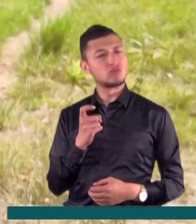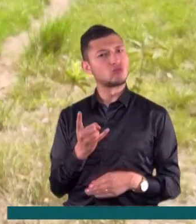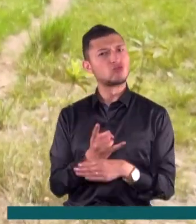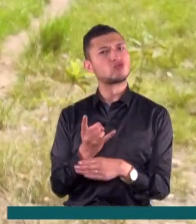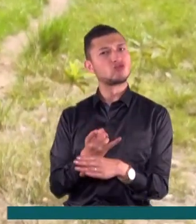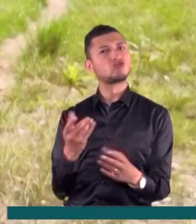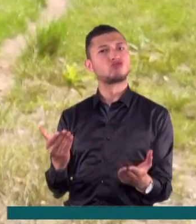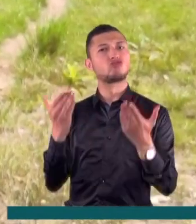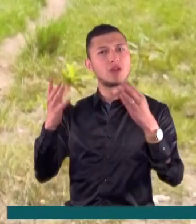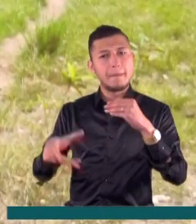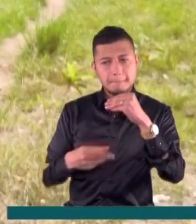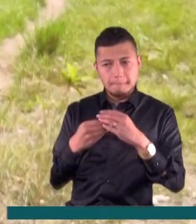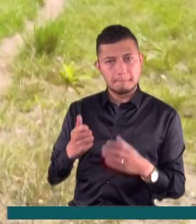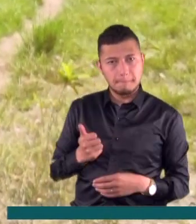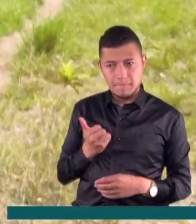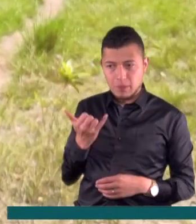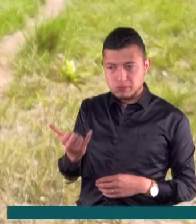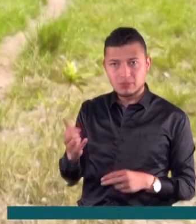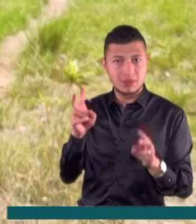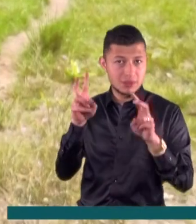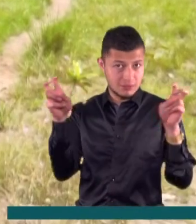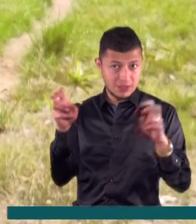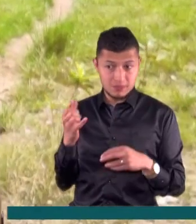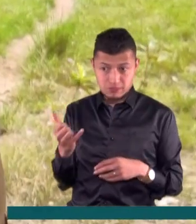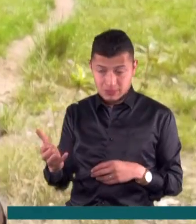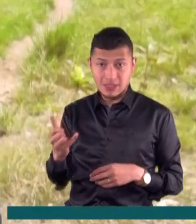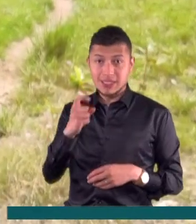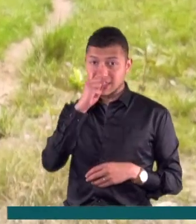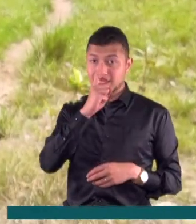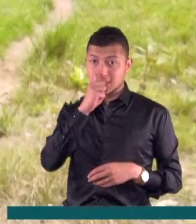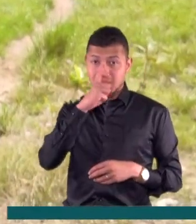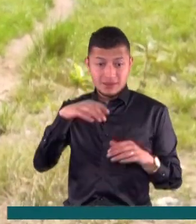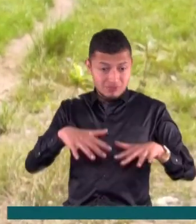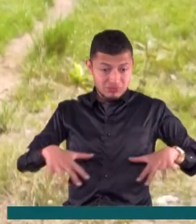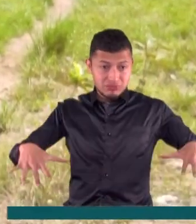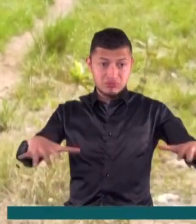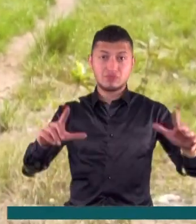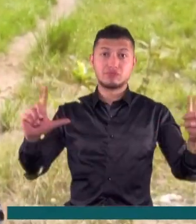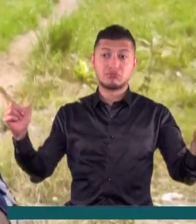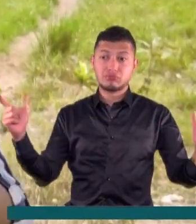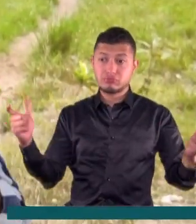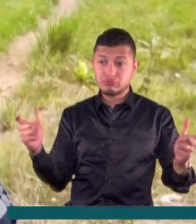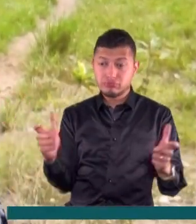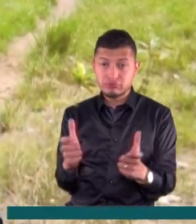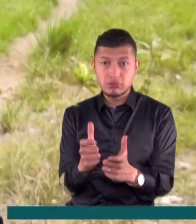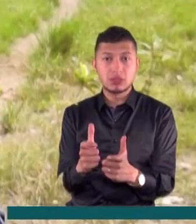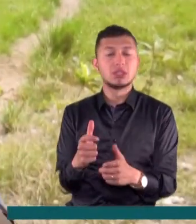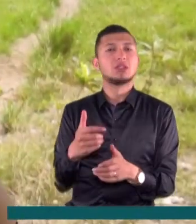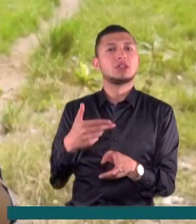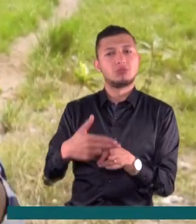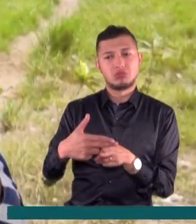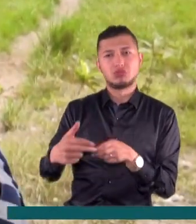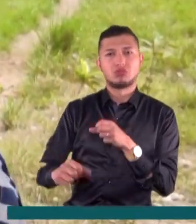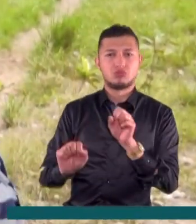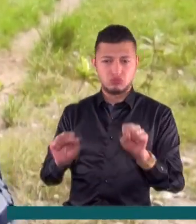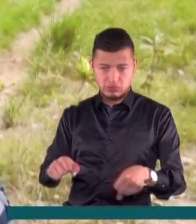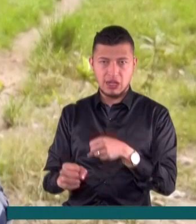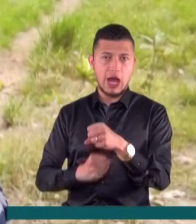cerdos y también aprovechar para el tema de que, como se están acabando en la región a nivel de los años, pues